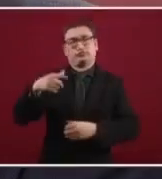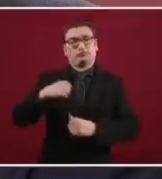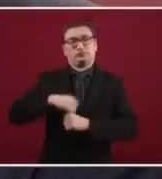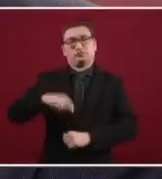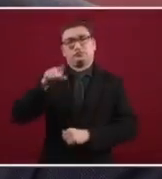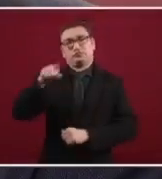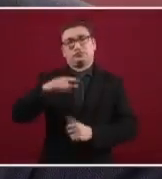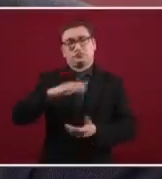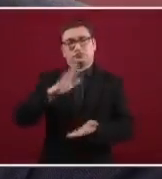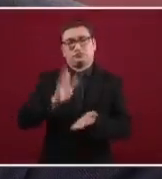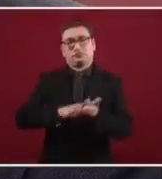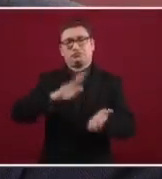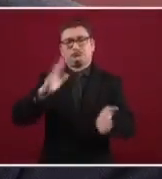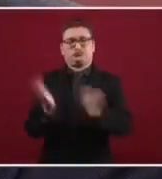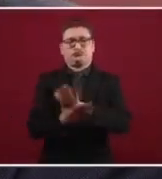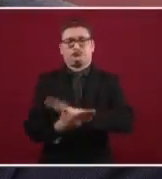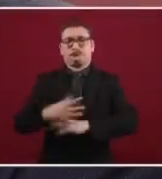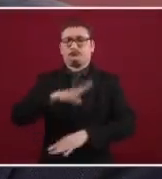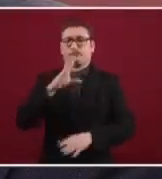los expedientes.